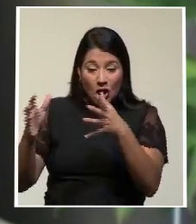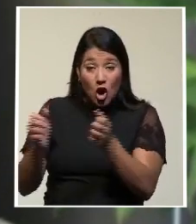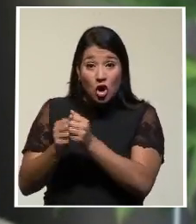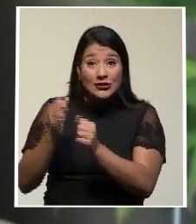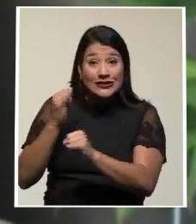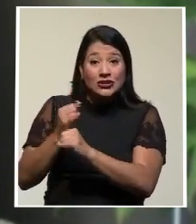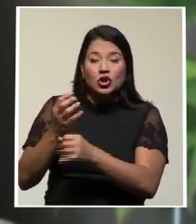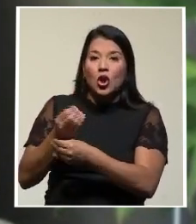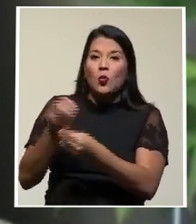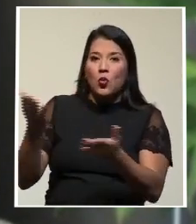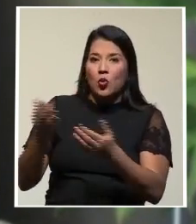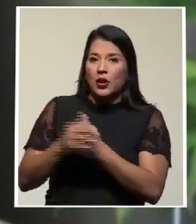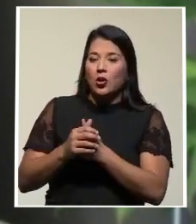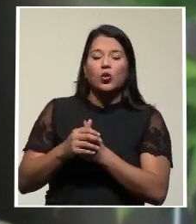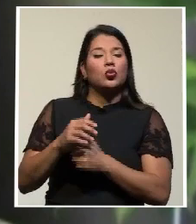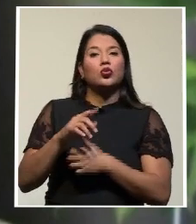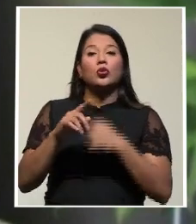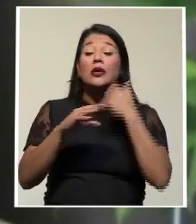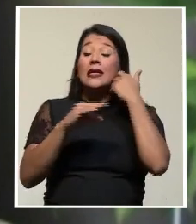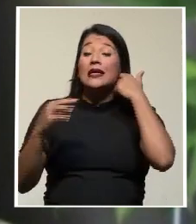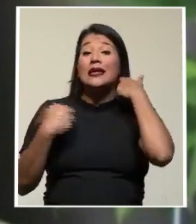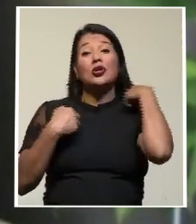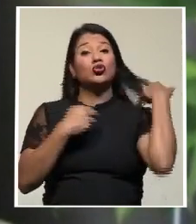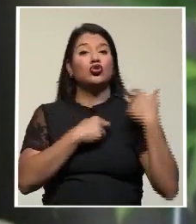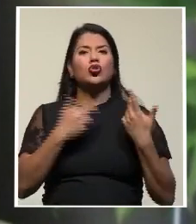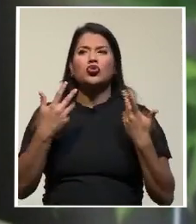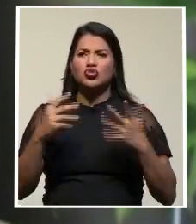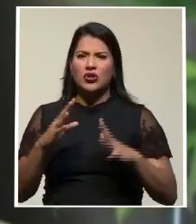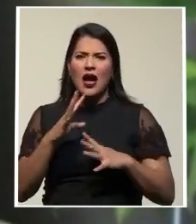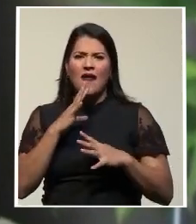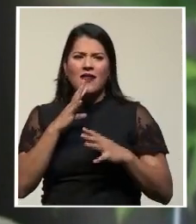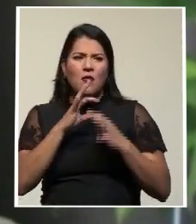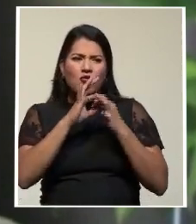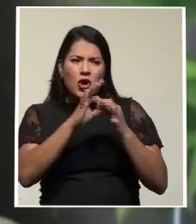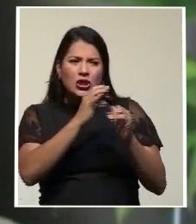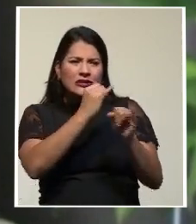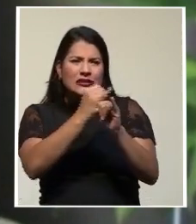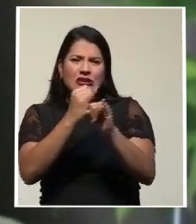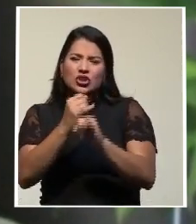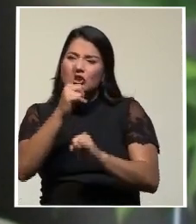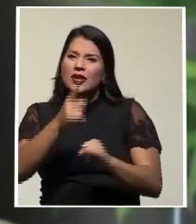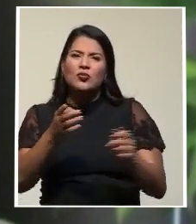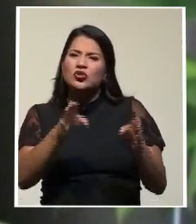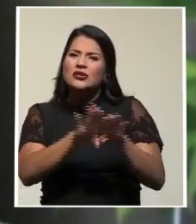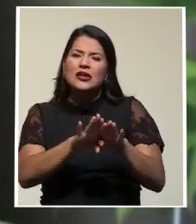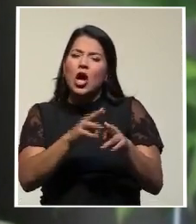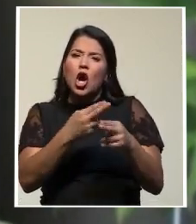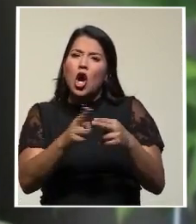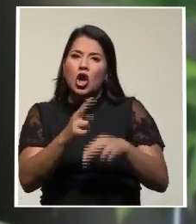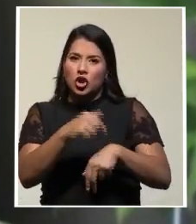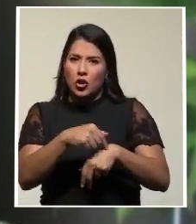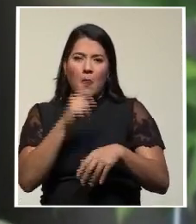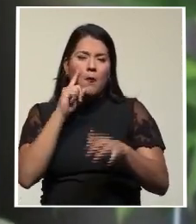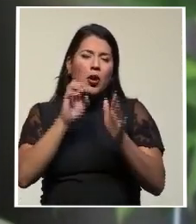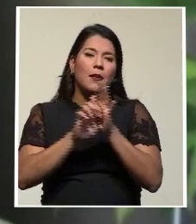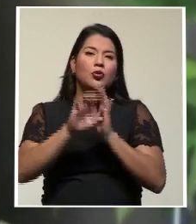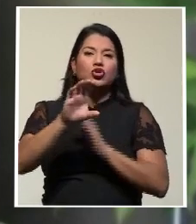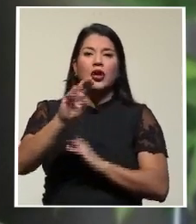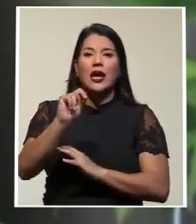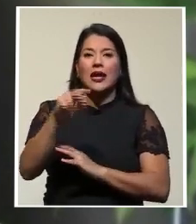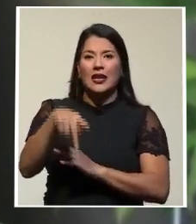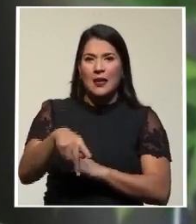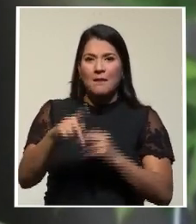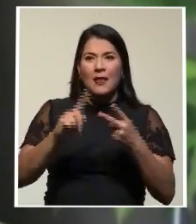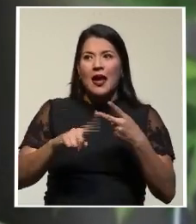achicarlo. Ya hemos venido hablando de ciertas entidades que hay que cerrar en un muy corto plazo. Una de ellas es CNP, abrir el